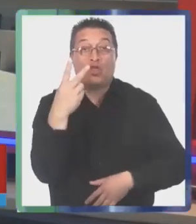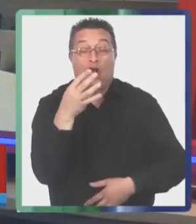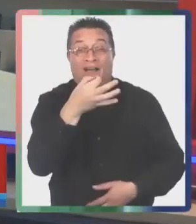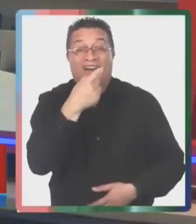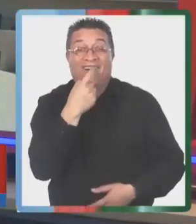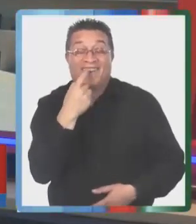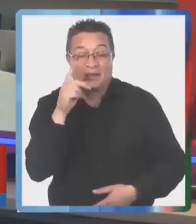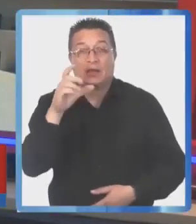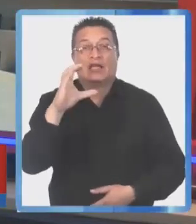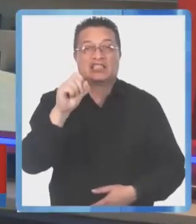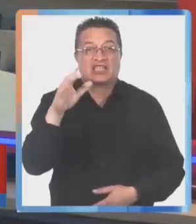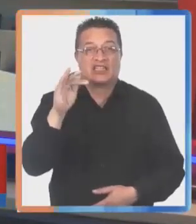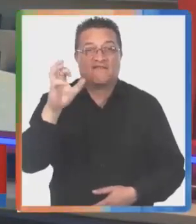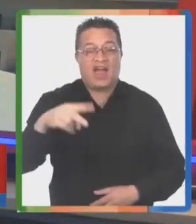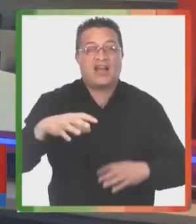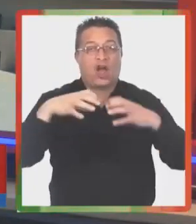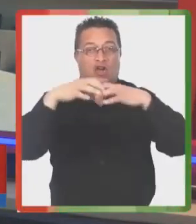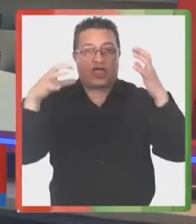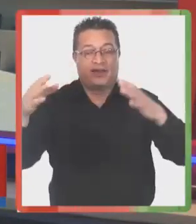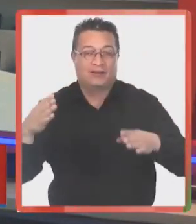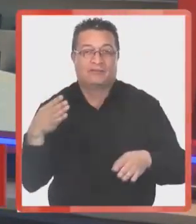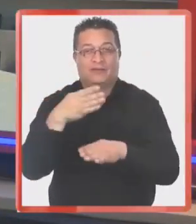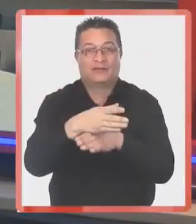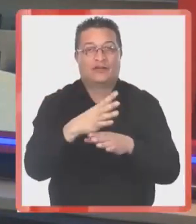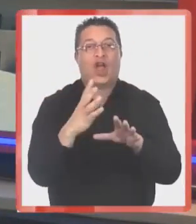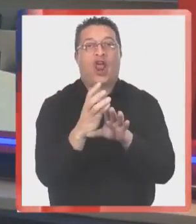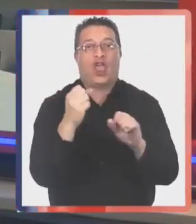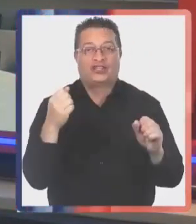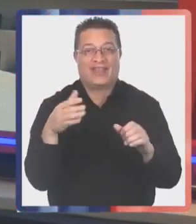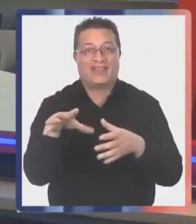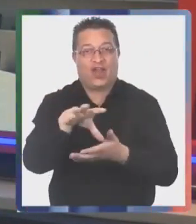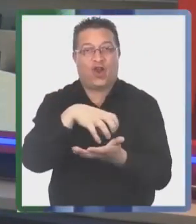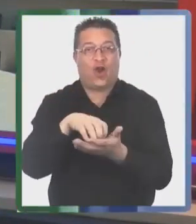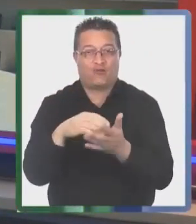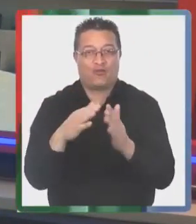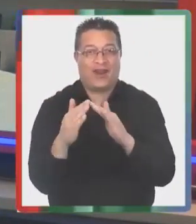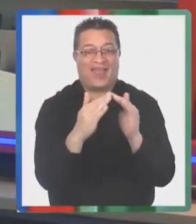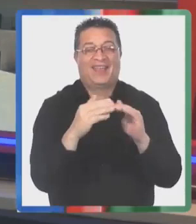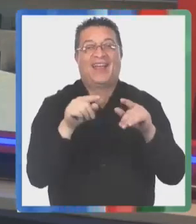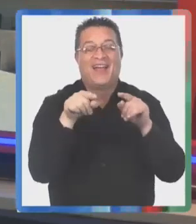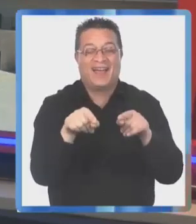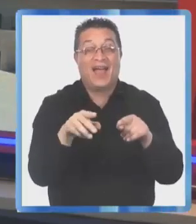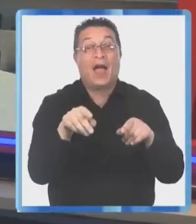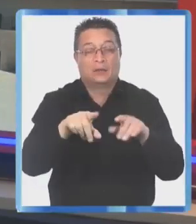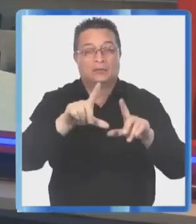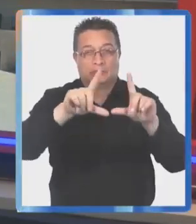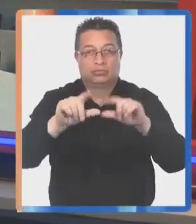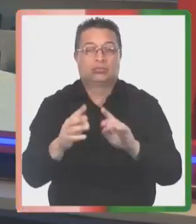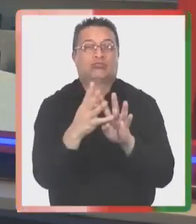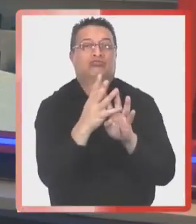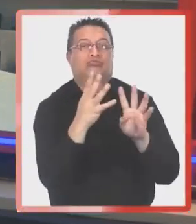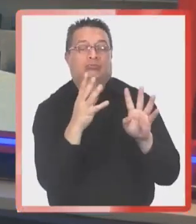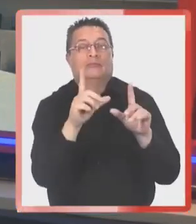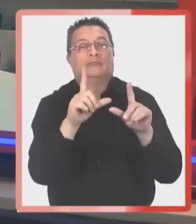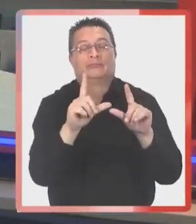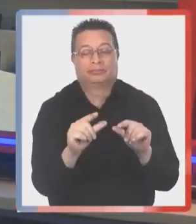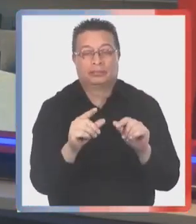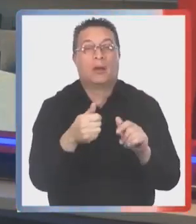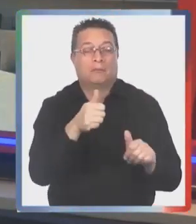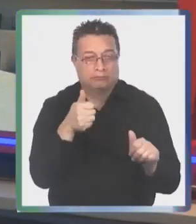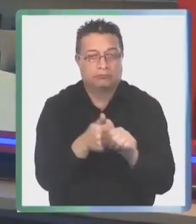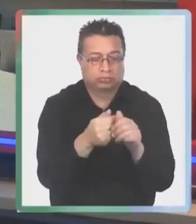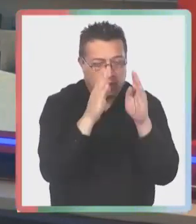2 odontólogos se sumaron a la atención del CESFAM Cordillera de la comuna de Los Andes. Esto va a permitir reducir los tiempos de